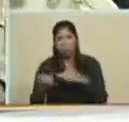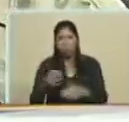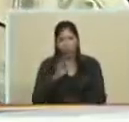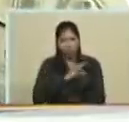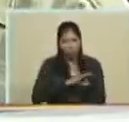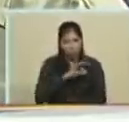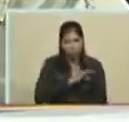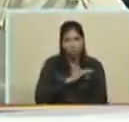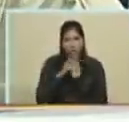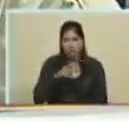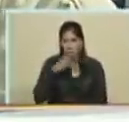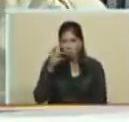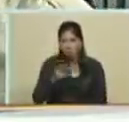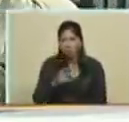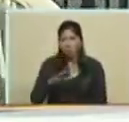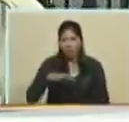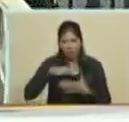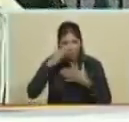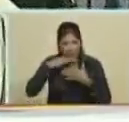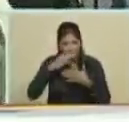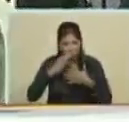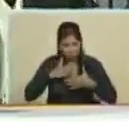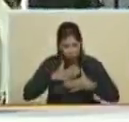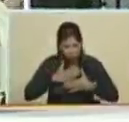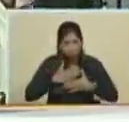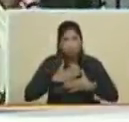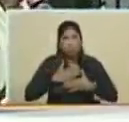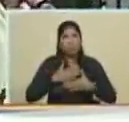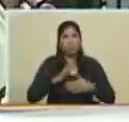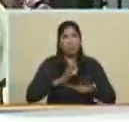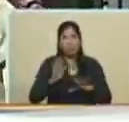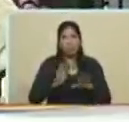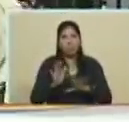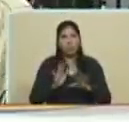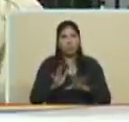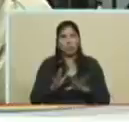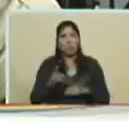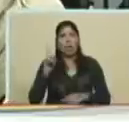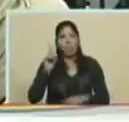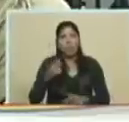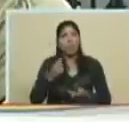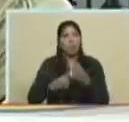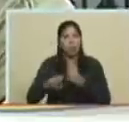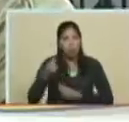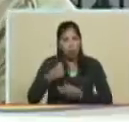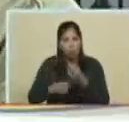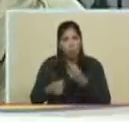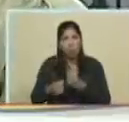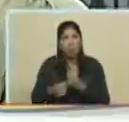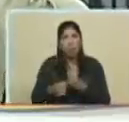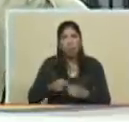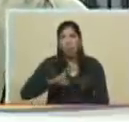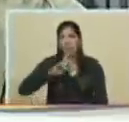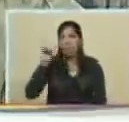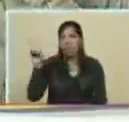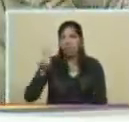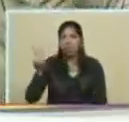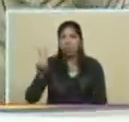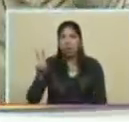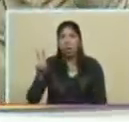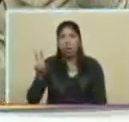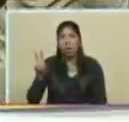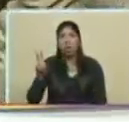sociales, espirituales. Hemos echado las bases económicas de la Venezuela que está